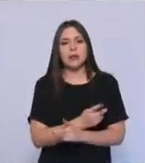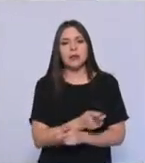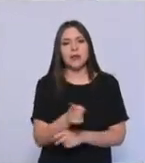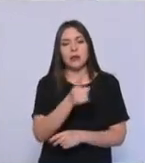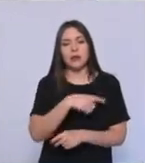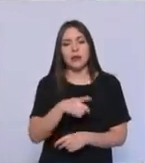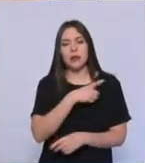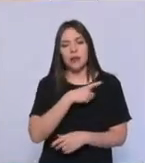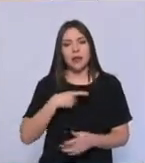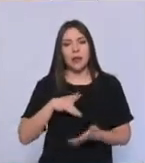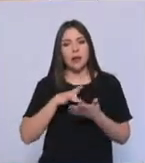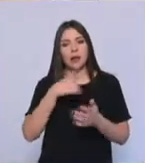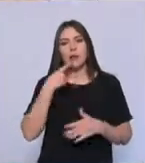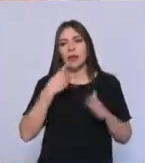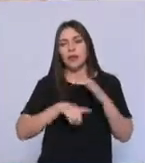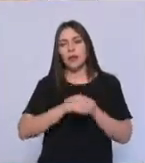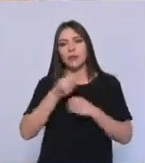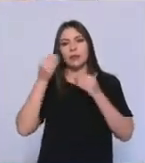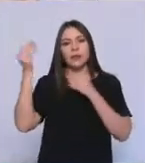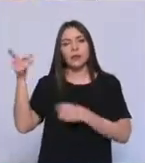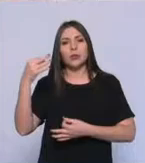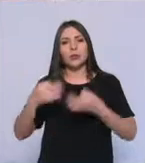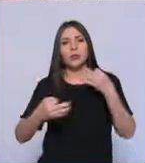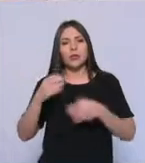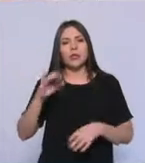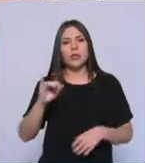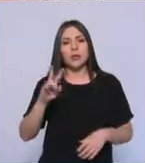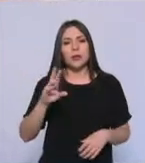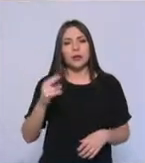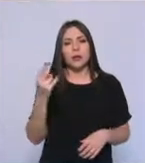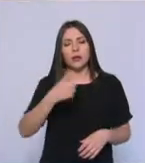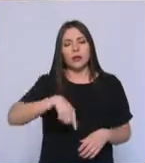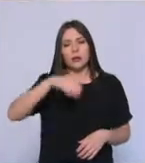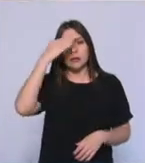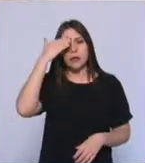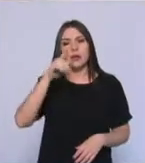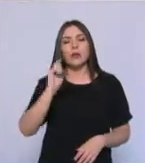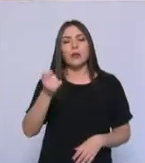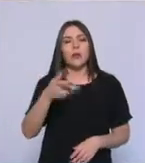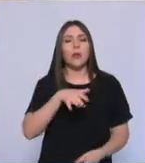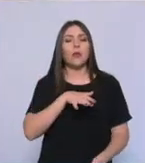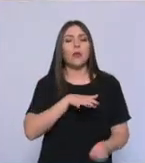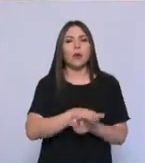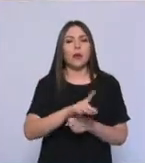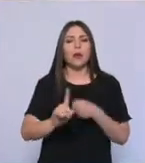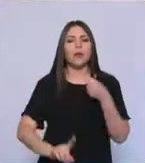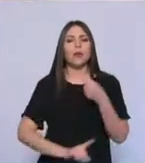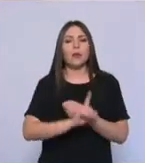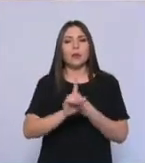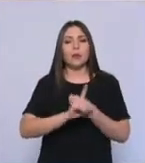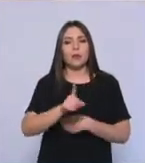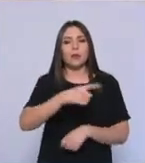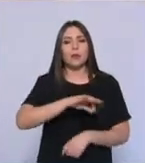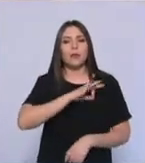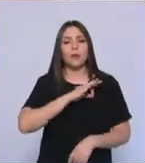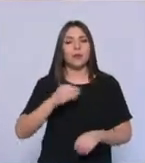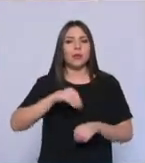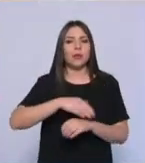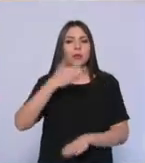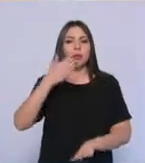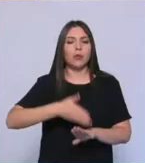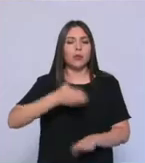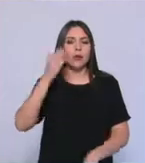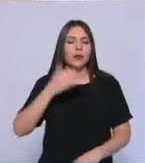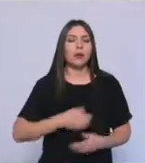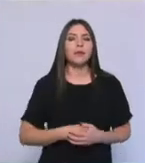que remitir al juzgado cívico. Entonces, tener conocimiento de cuáles son estas situaciones que pueden causar infracciones a la ley